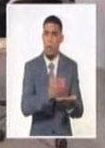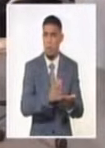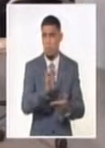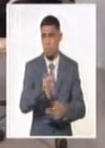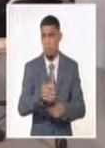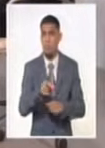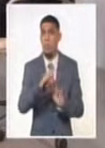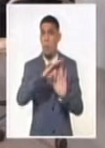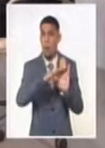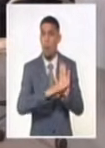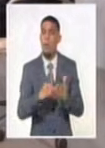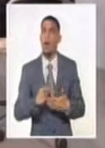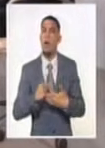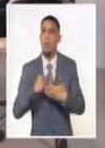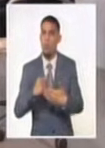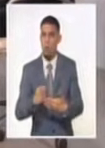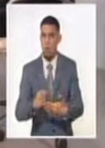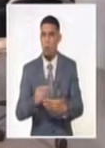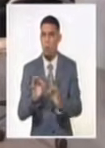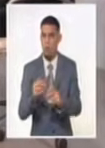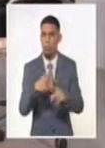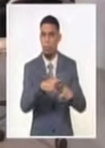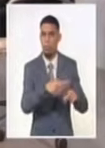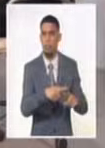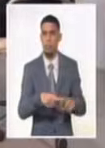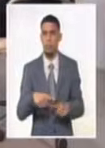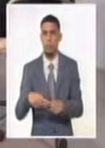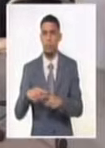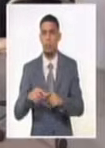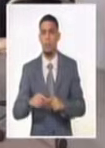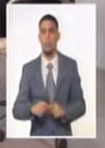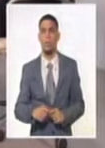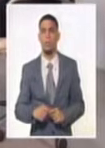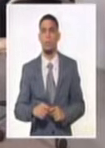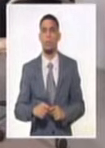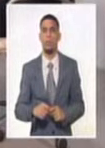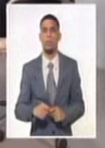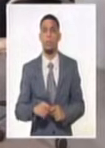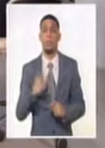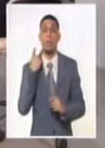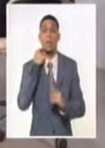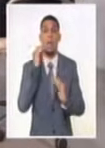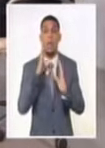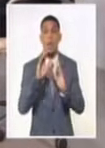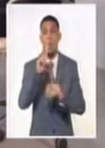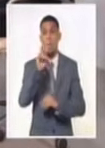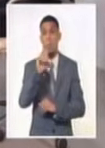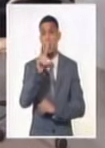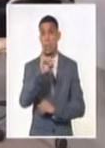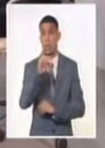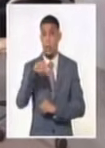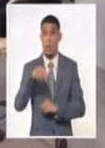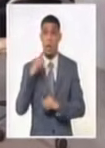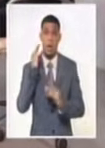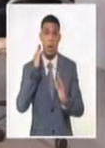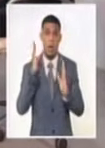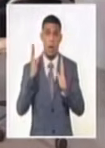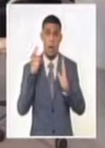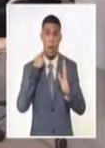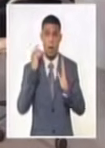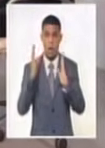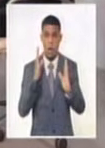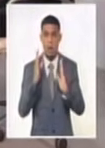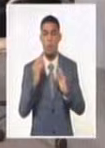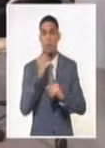medidas y acciones específicas, concretas, que vamos a llevar a cabo en el año 2026 y que seguiremos llevando a cabo para lograr el objetivo que